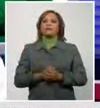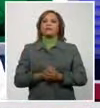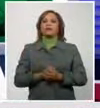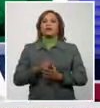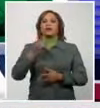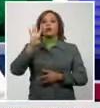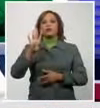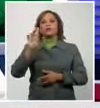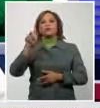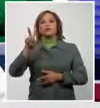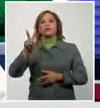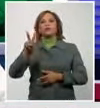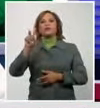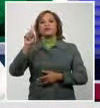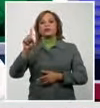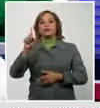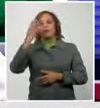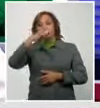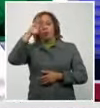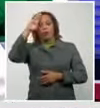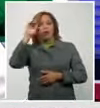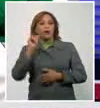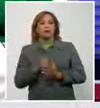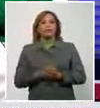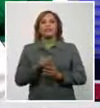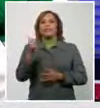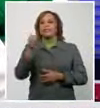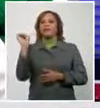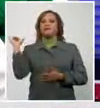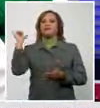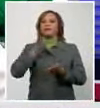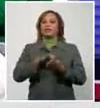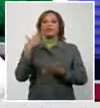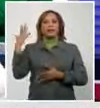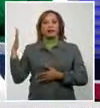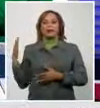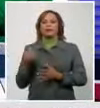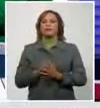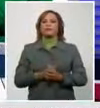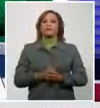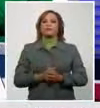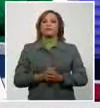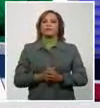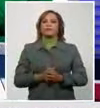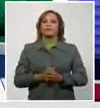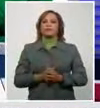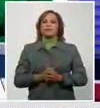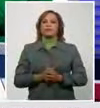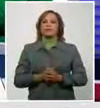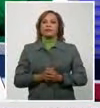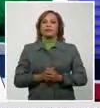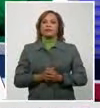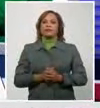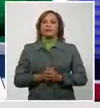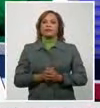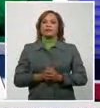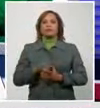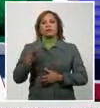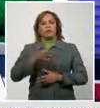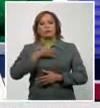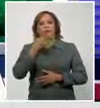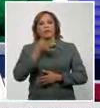421 cubanos y 10 extranjeros. Ahora, los casos autóctonos